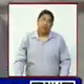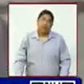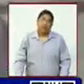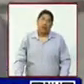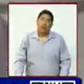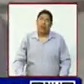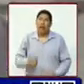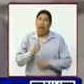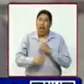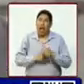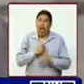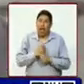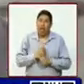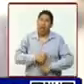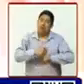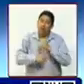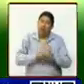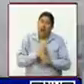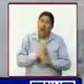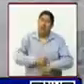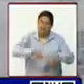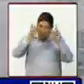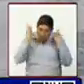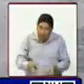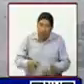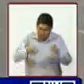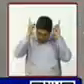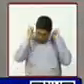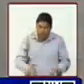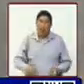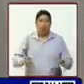Cada año que se inunda,